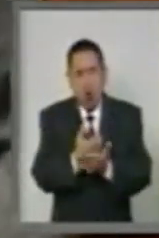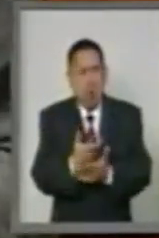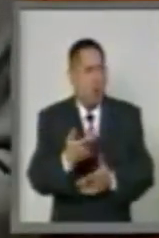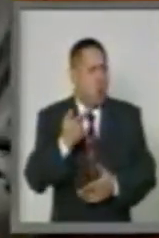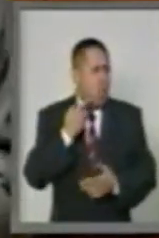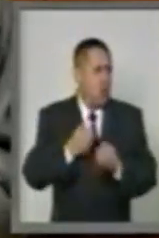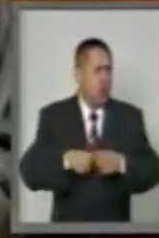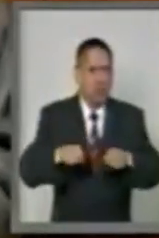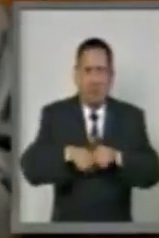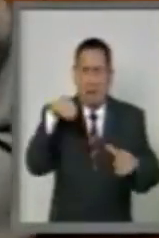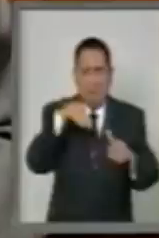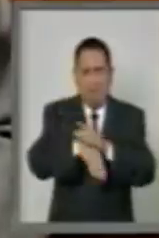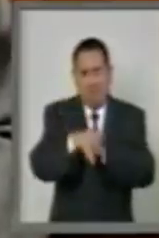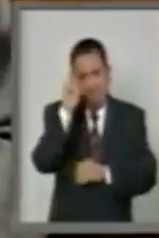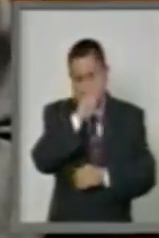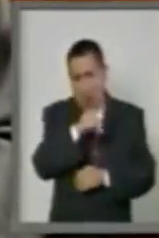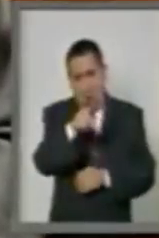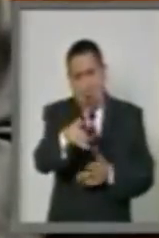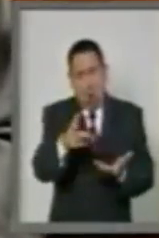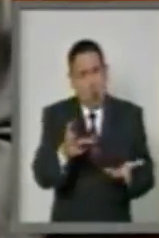social.